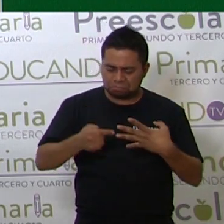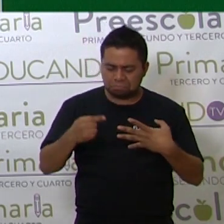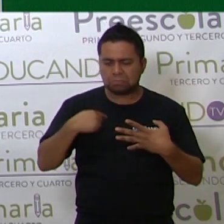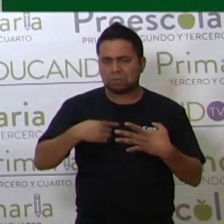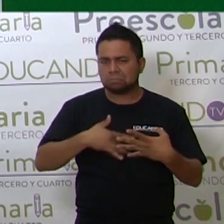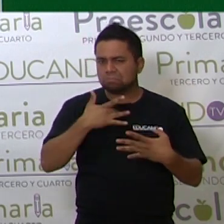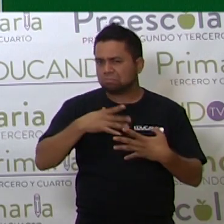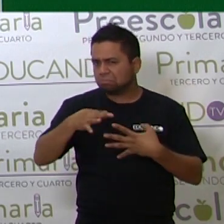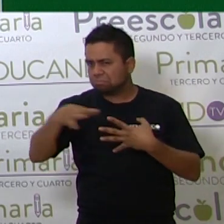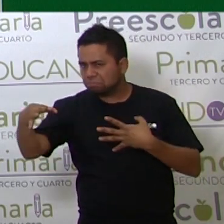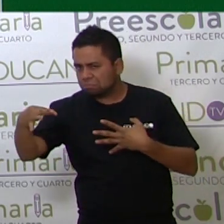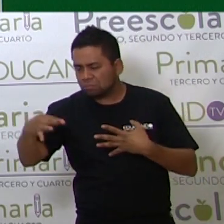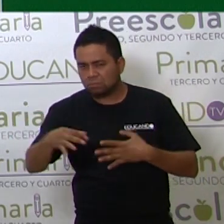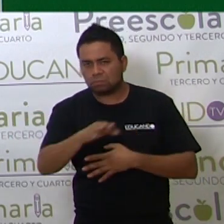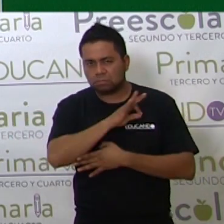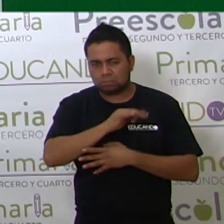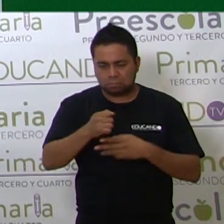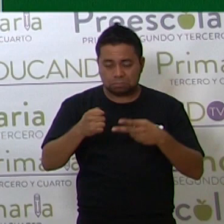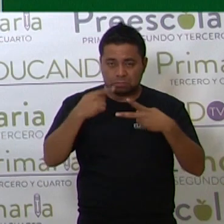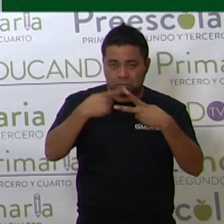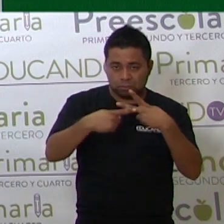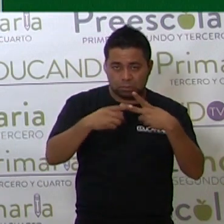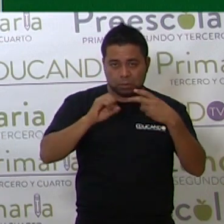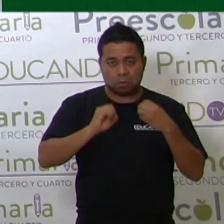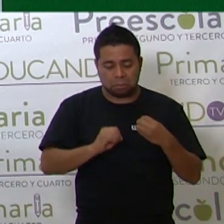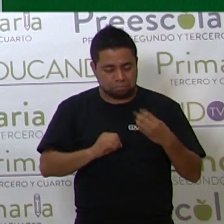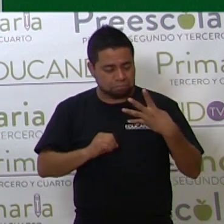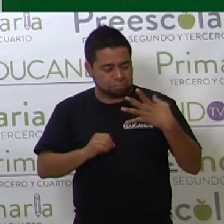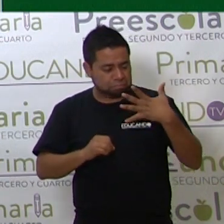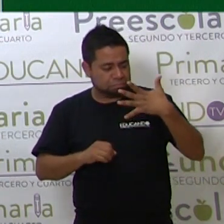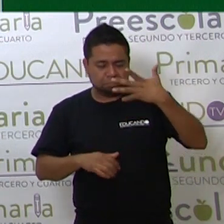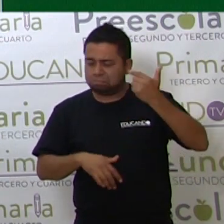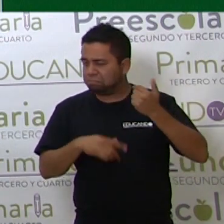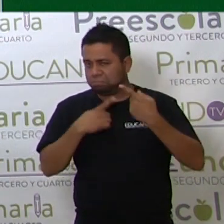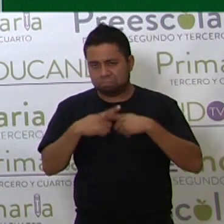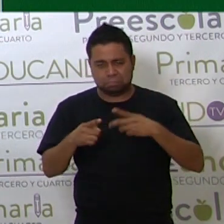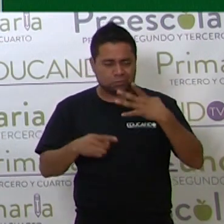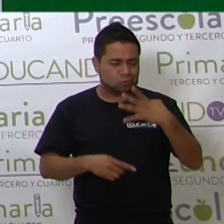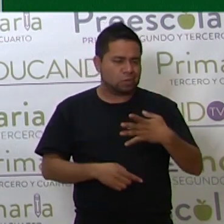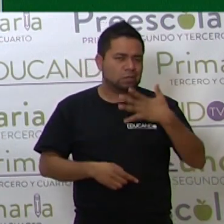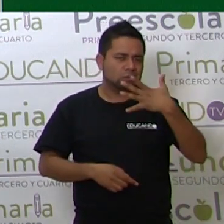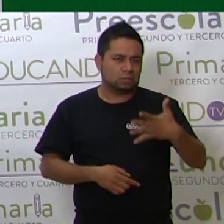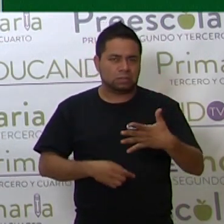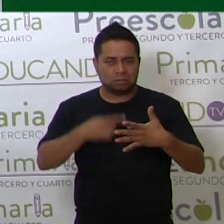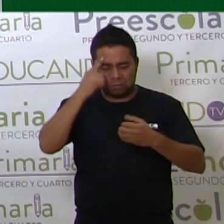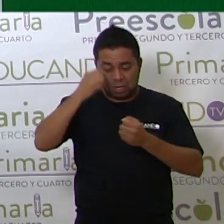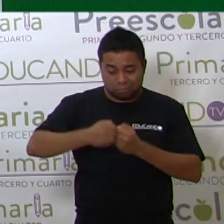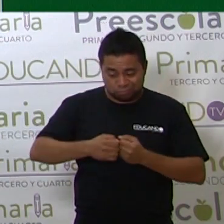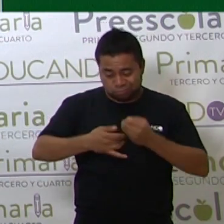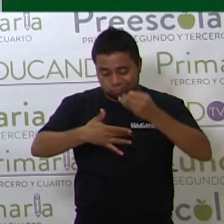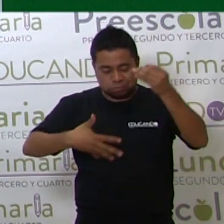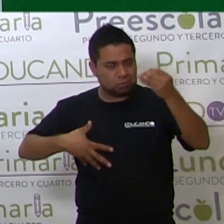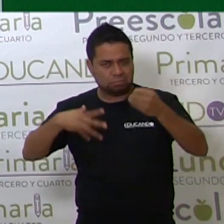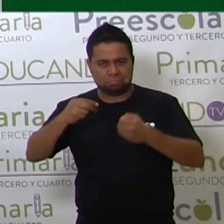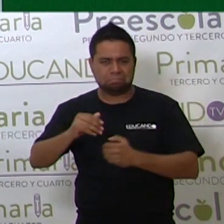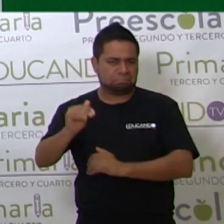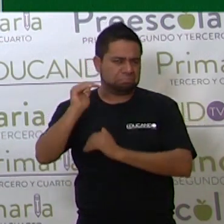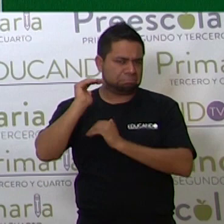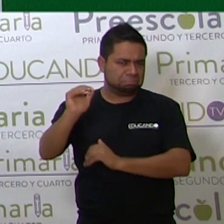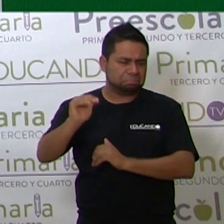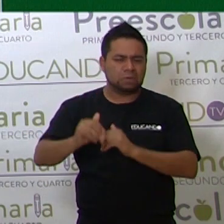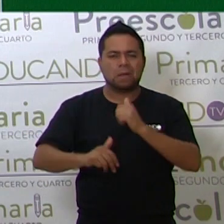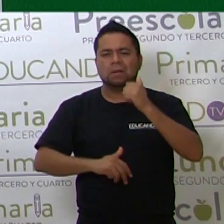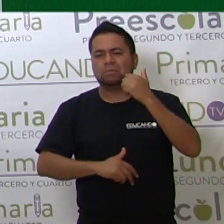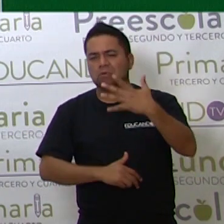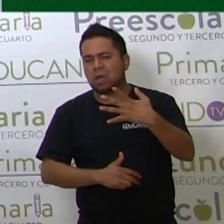pueden ser desde dos hasta varias opciones cuatro o cinco para no hacer muy cargada las opciones que